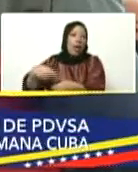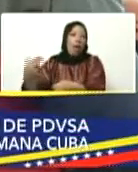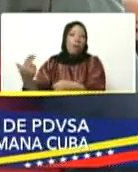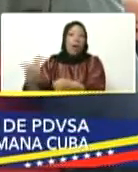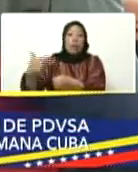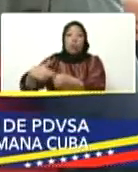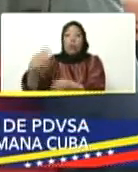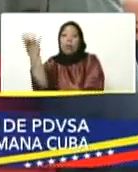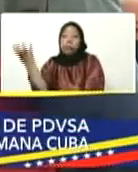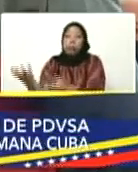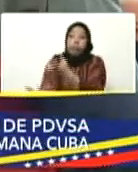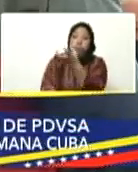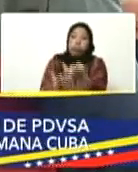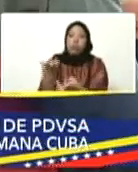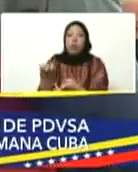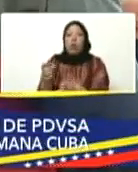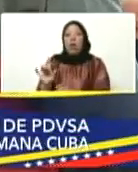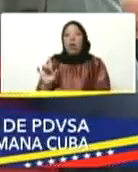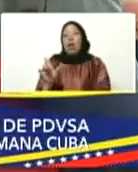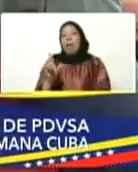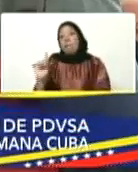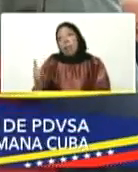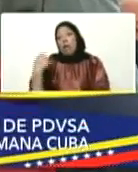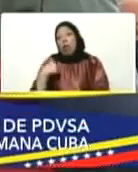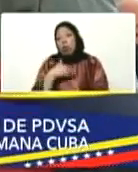Primero, queremos agradecerle la confianza.